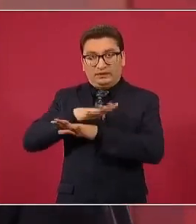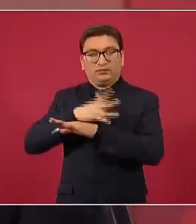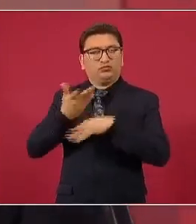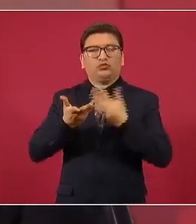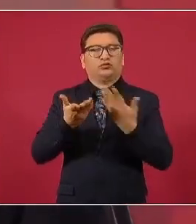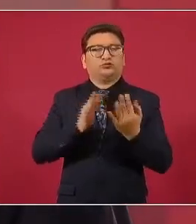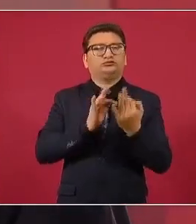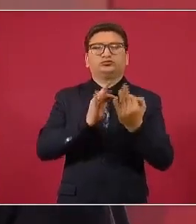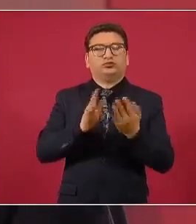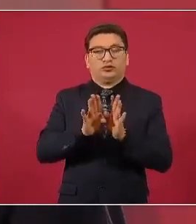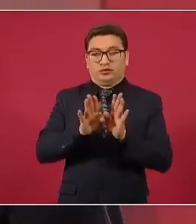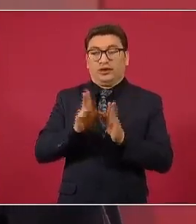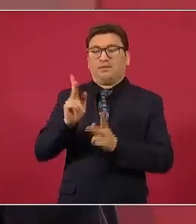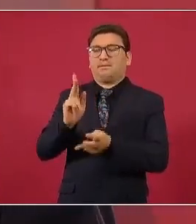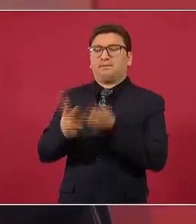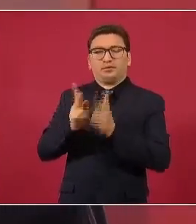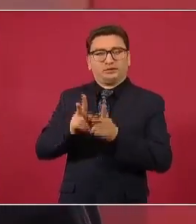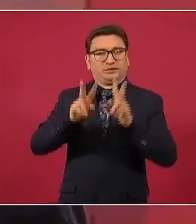de México,